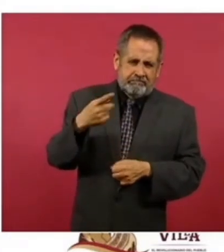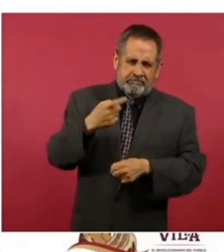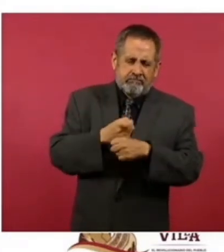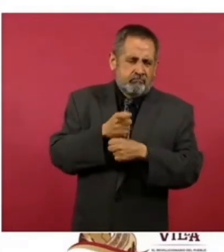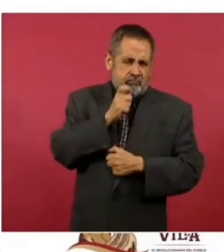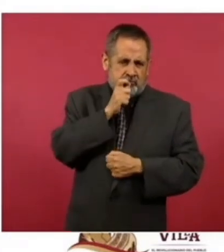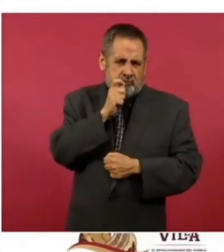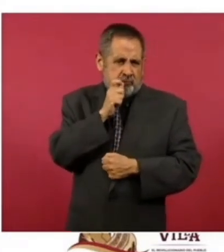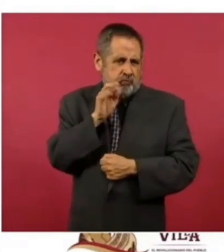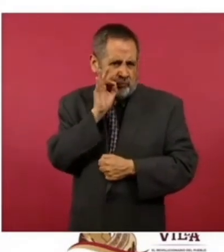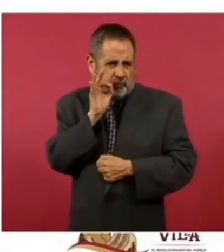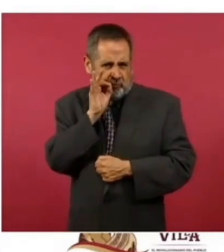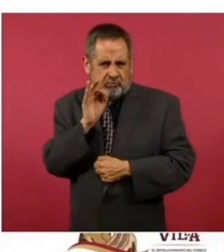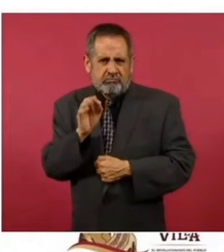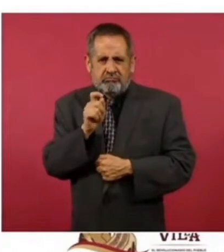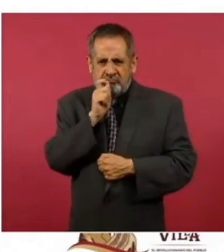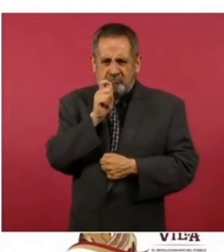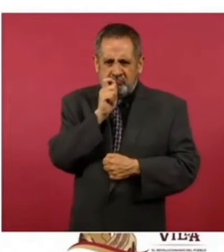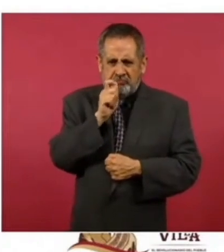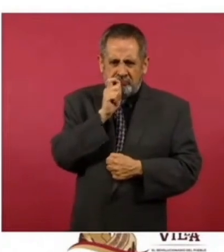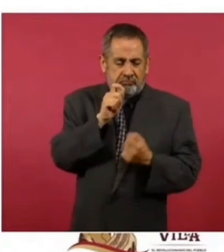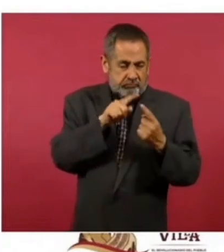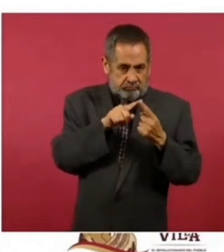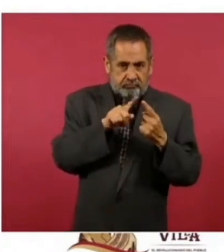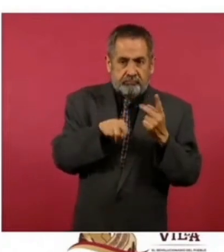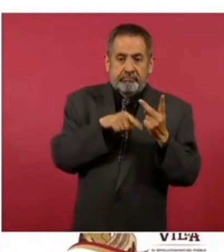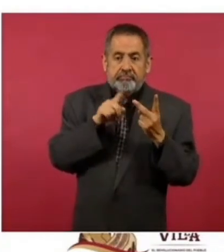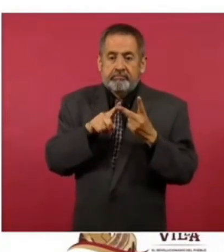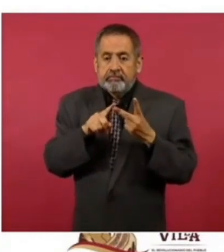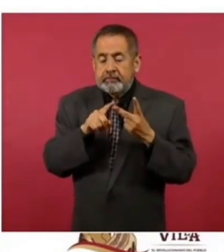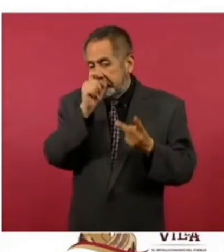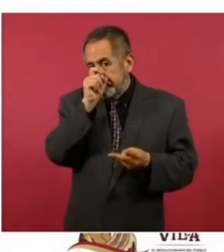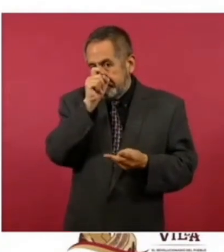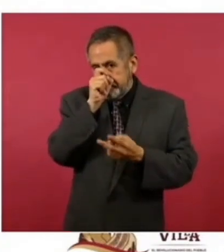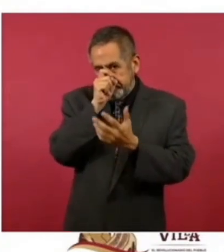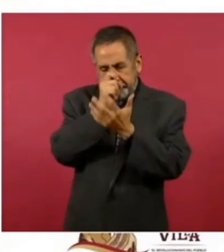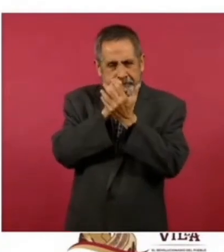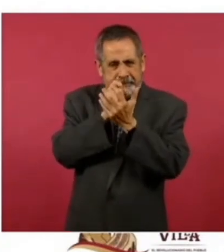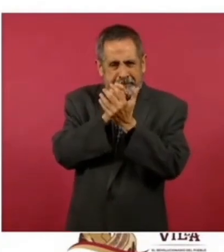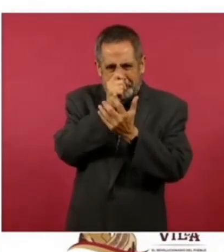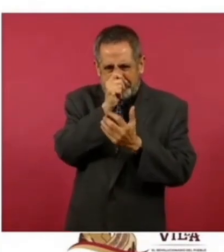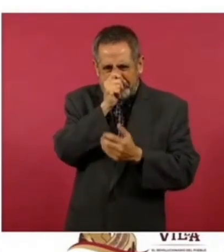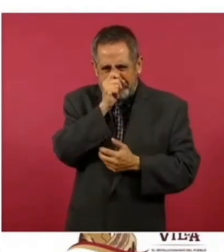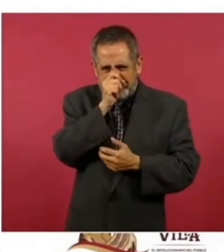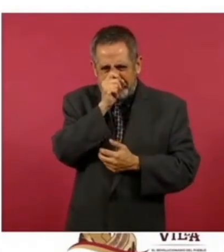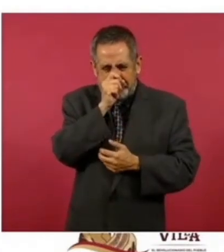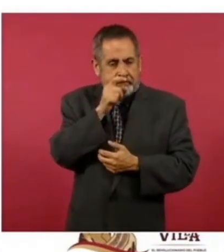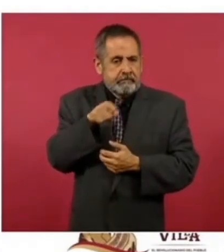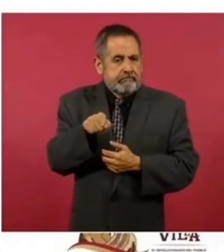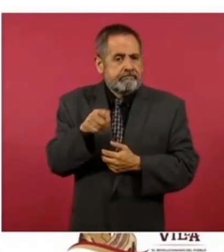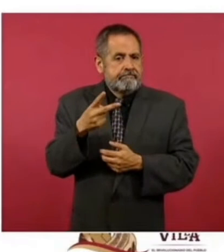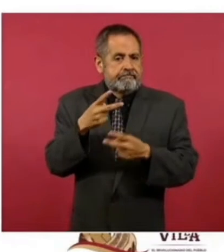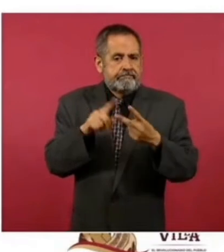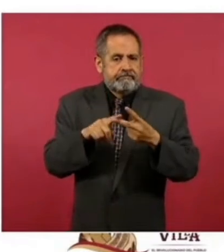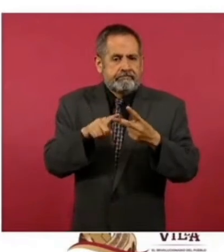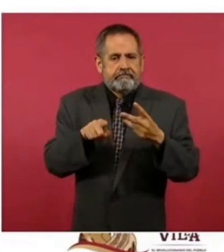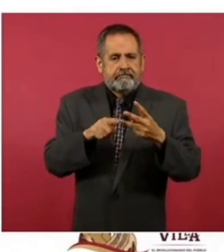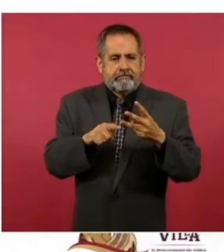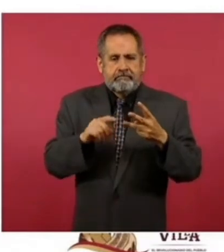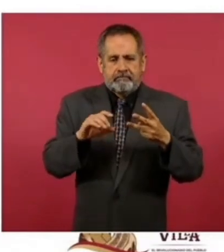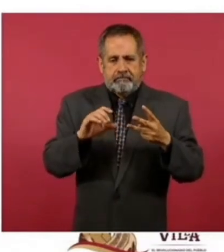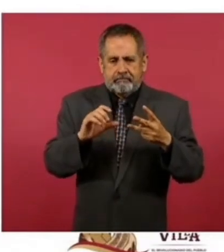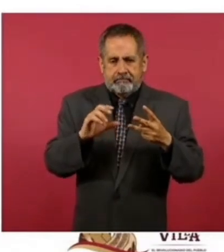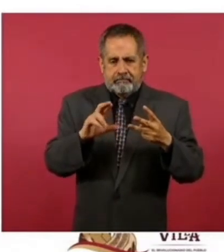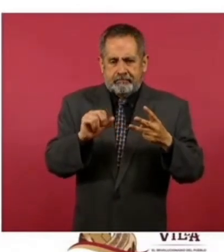mota, los inhalables son el segundo producto de inicio y enseguida viene el crack, una